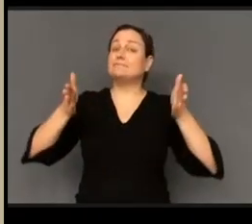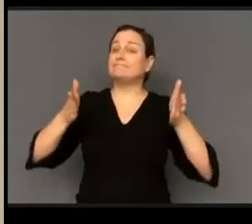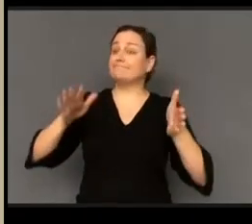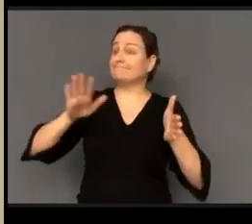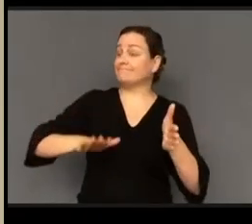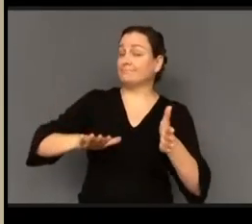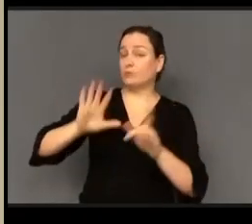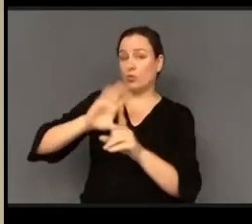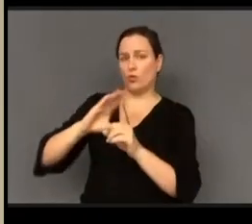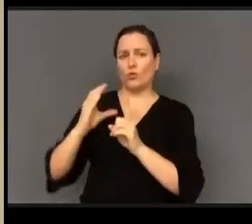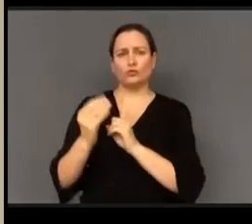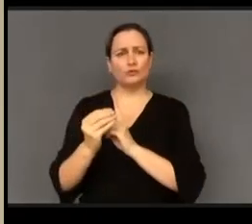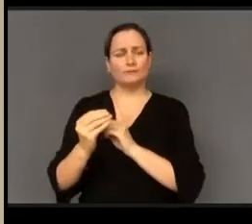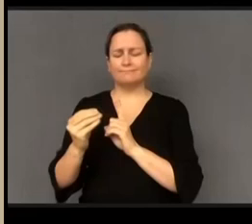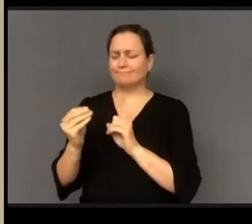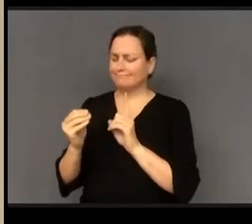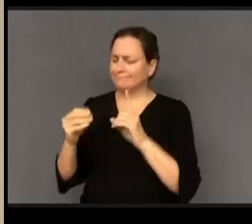tradiciones.